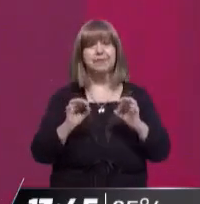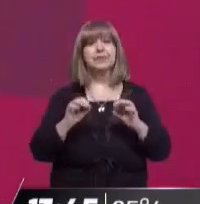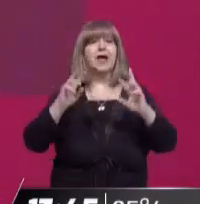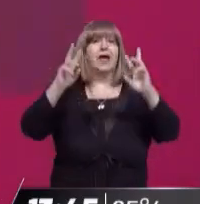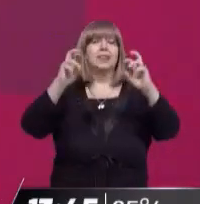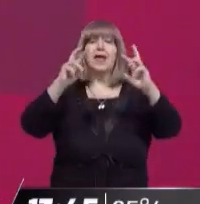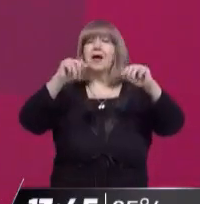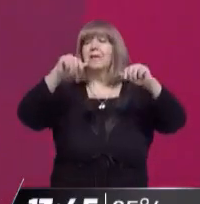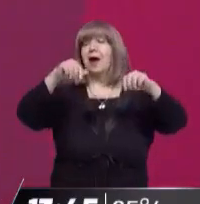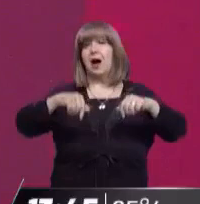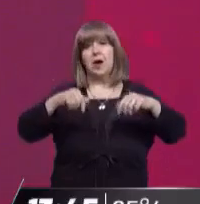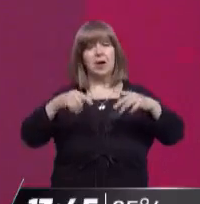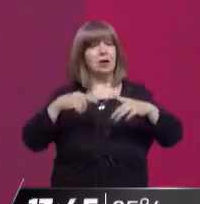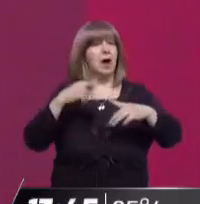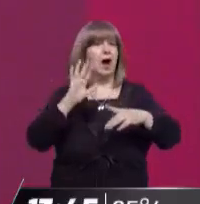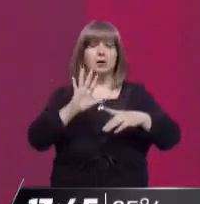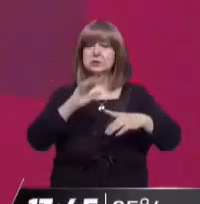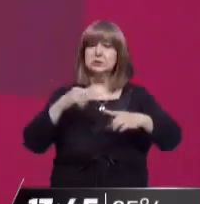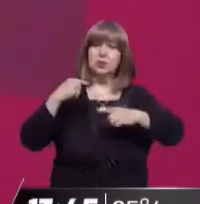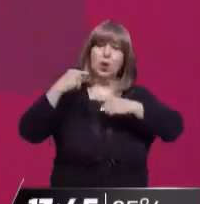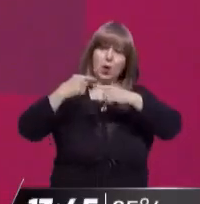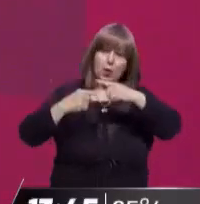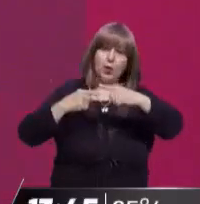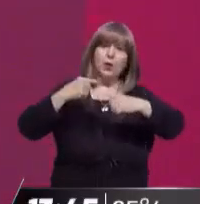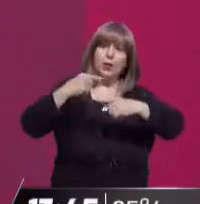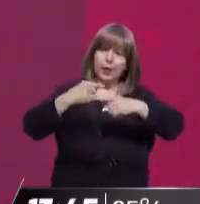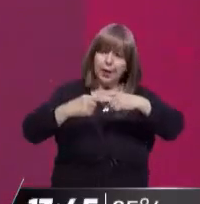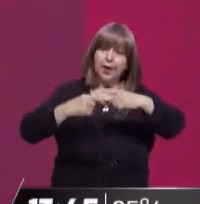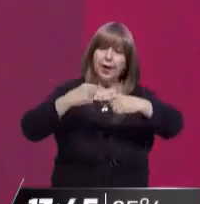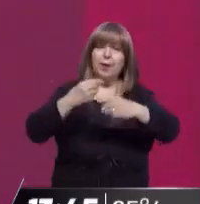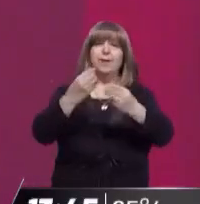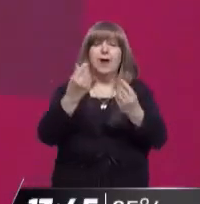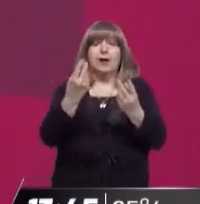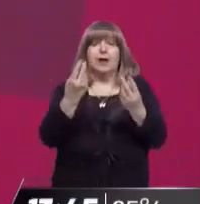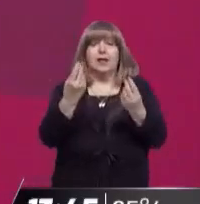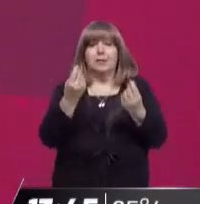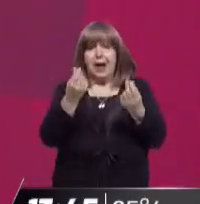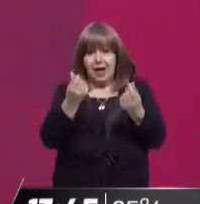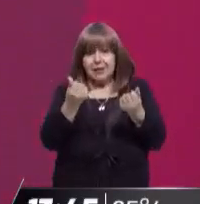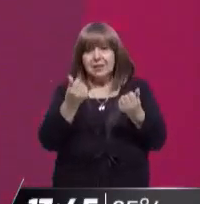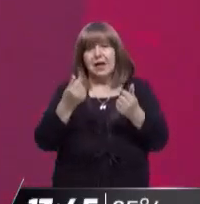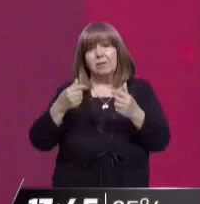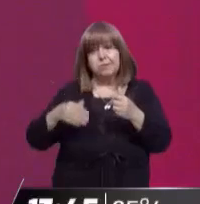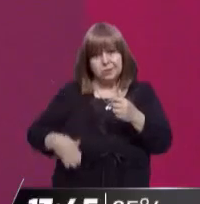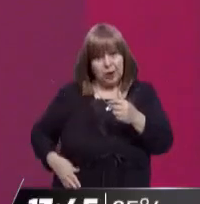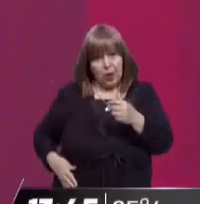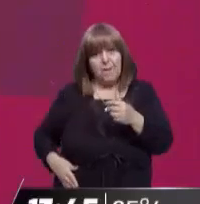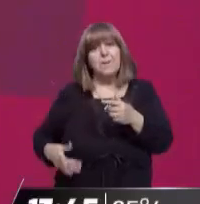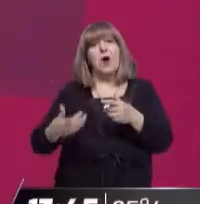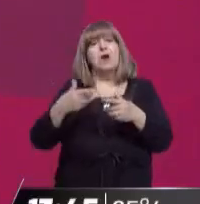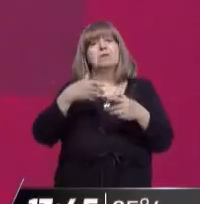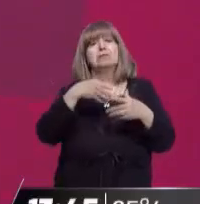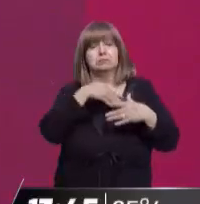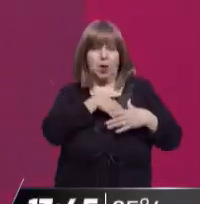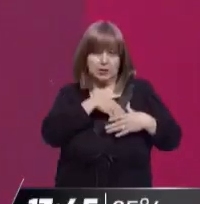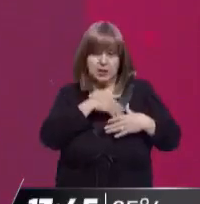Seguimos hablando de temas que son cotidianos porque hacen a nuestros bolsillos, a nuestro diario vivir. Y esto está relacionado